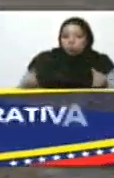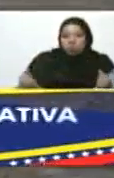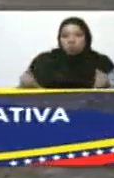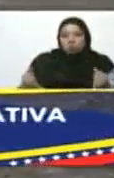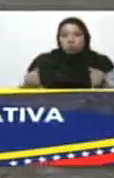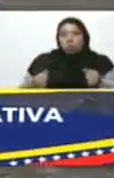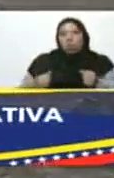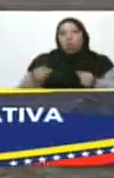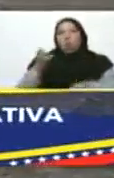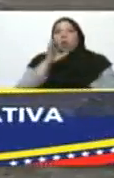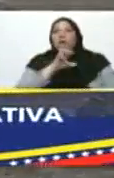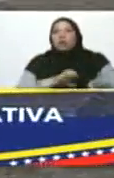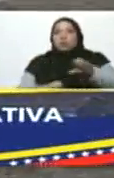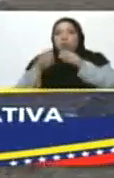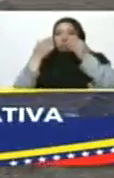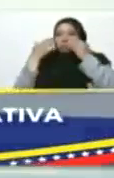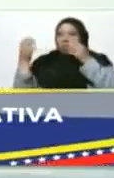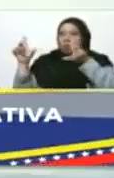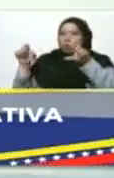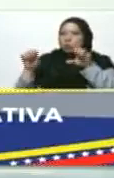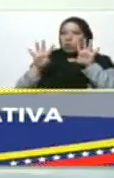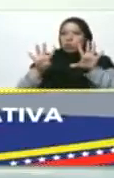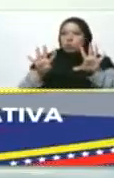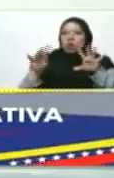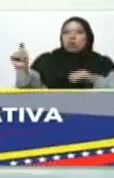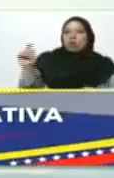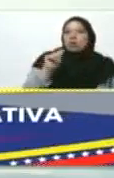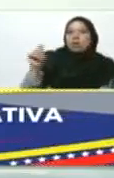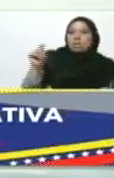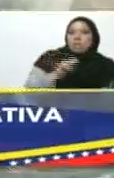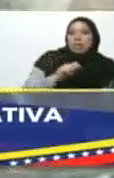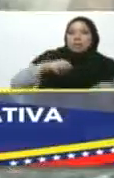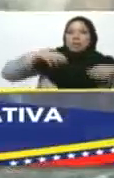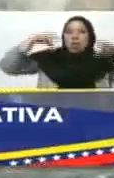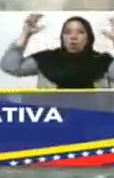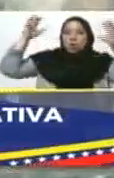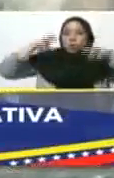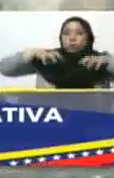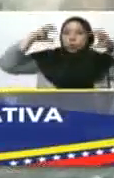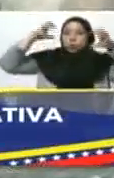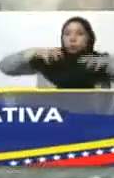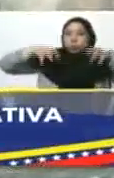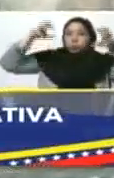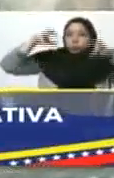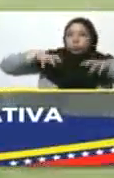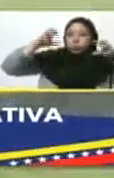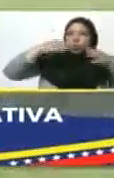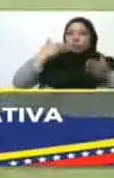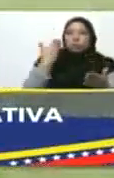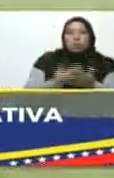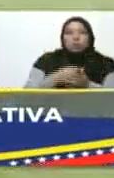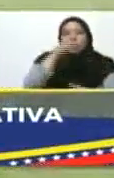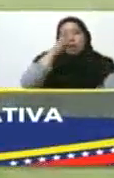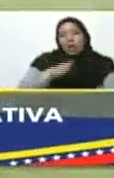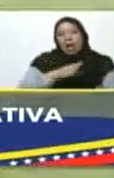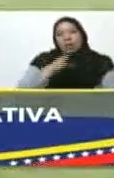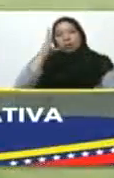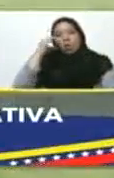para que tengan una idea, en el semiárido. Aquí son 9 meses de sequía y 3 meses que parece que va a llover. Hoy llovió gracias a la bendición de este